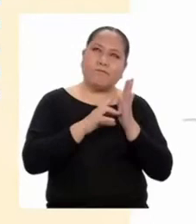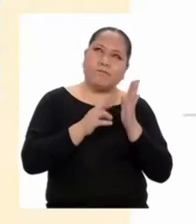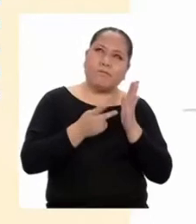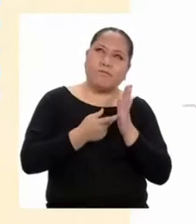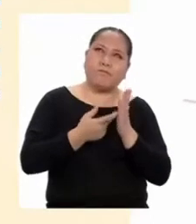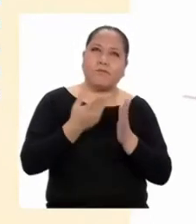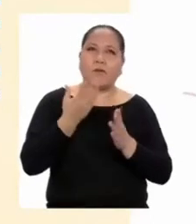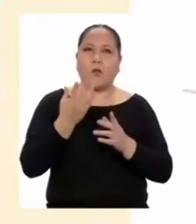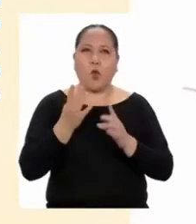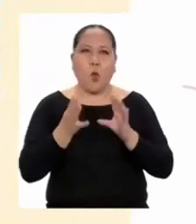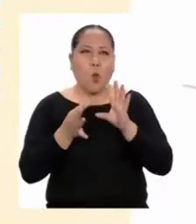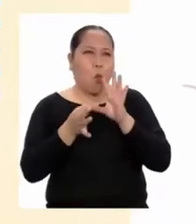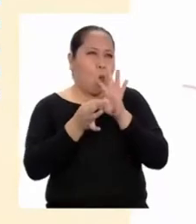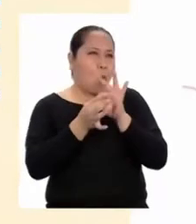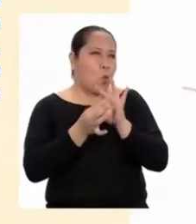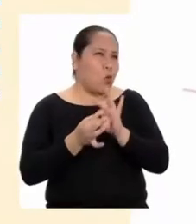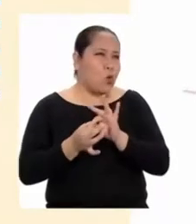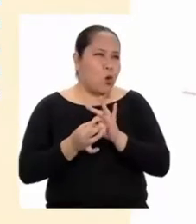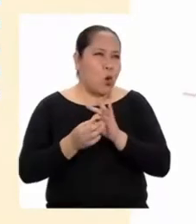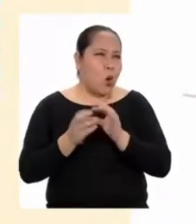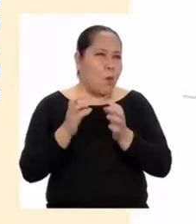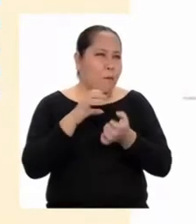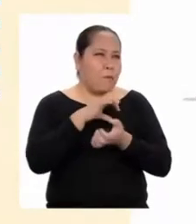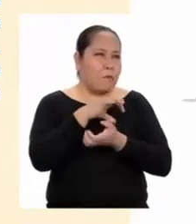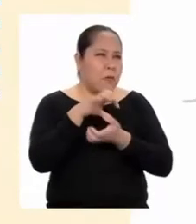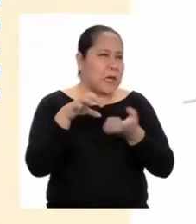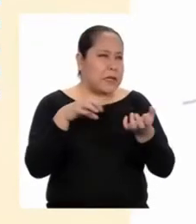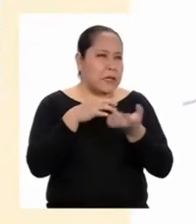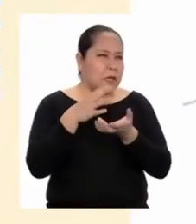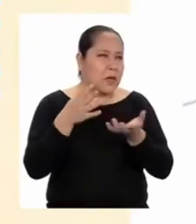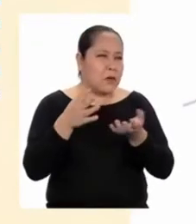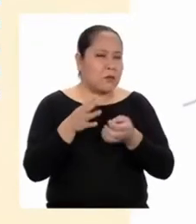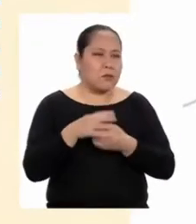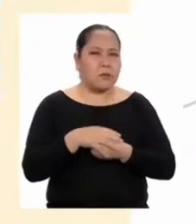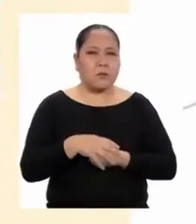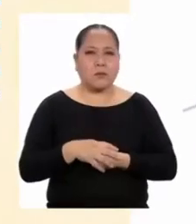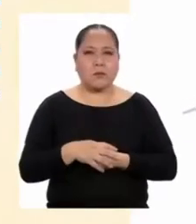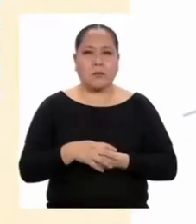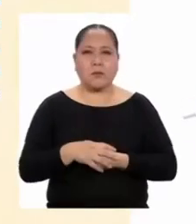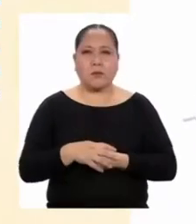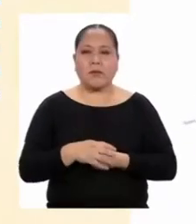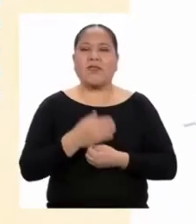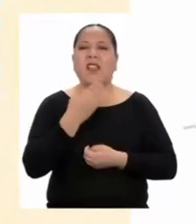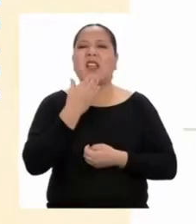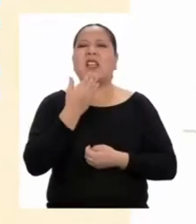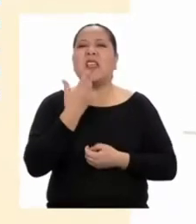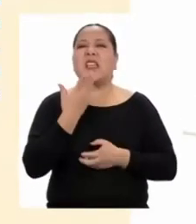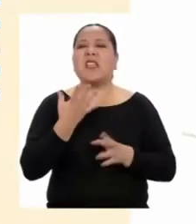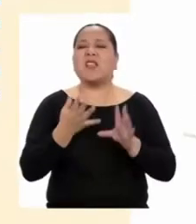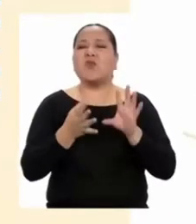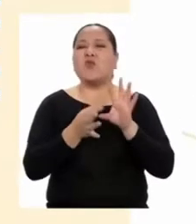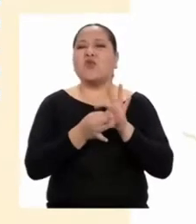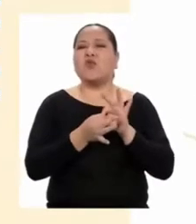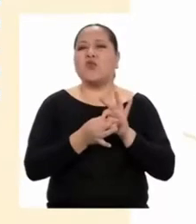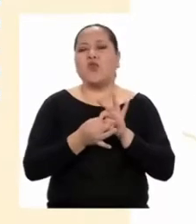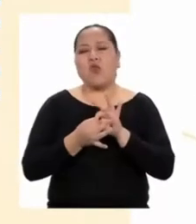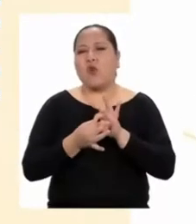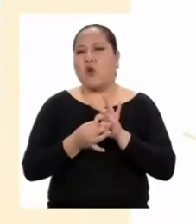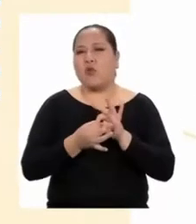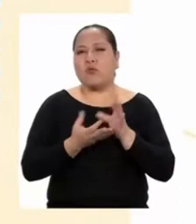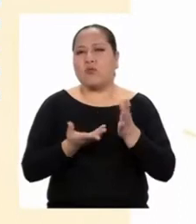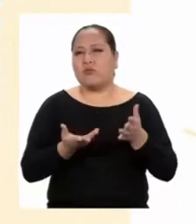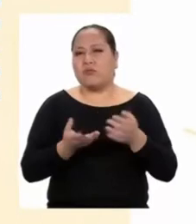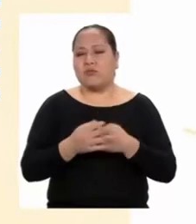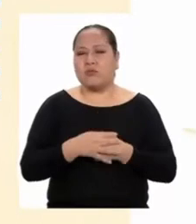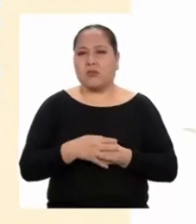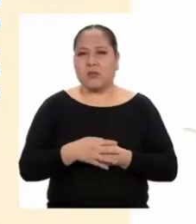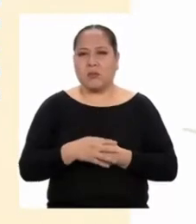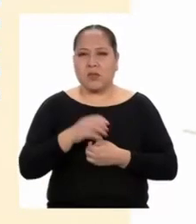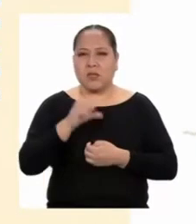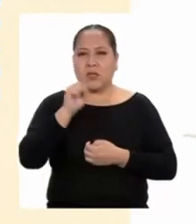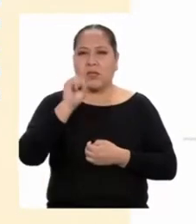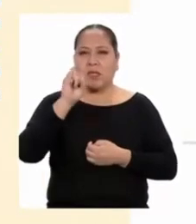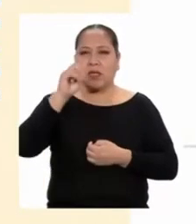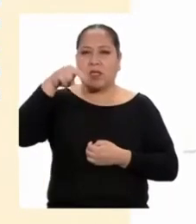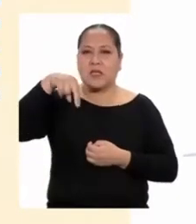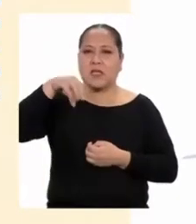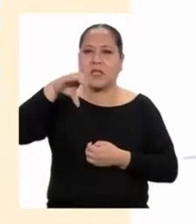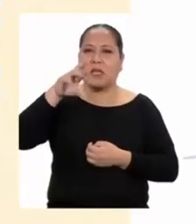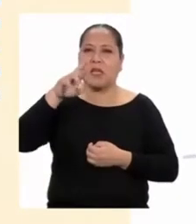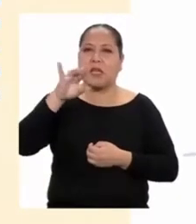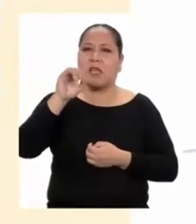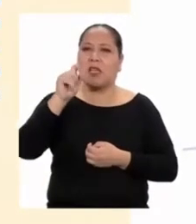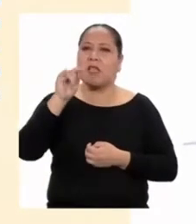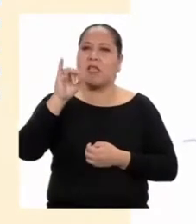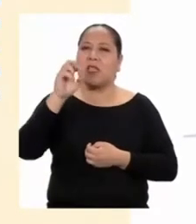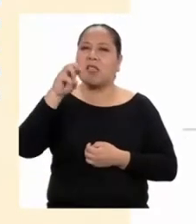como unión, mezcla. ¿Y entre quiénes se daría esa unión si estamos hablando de sincretismo